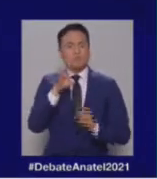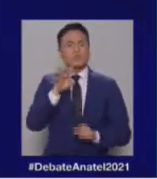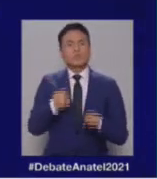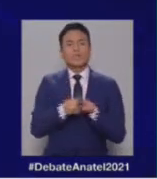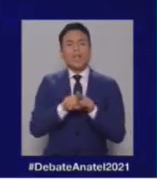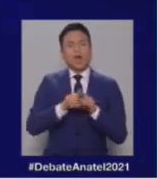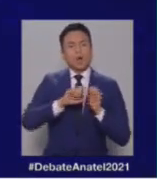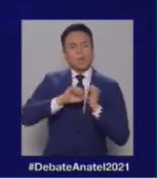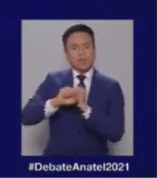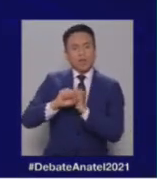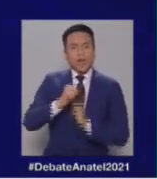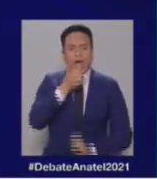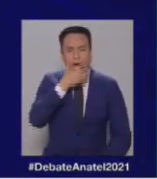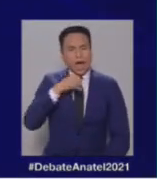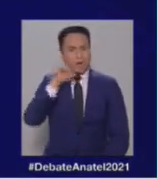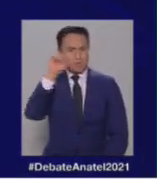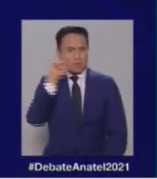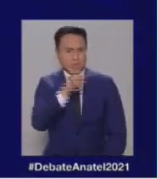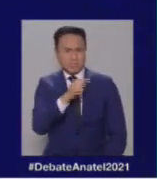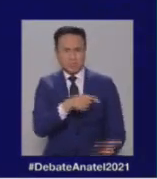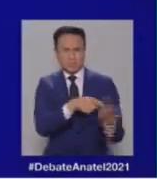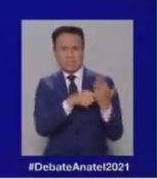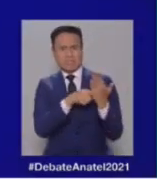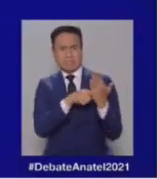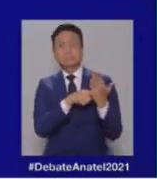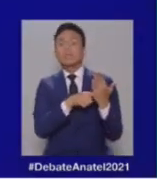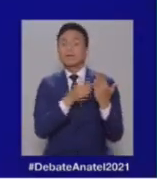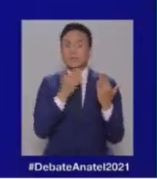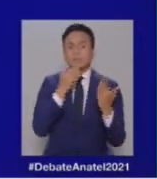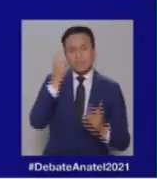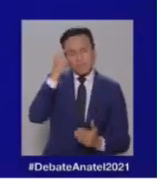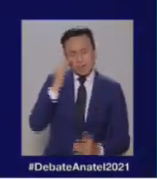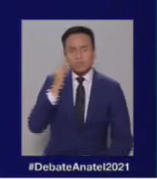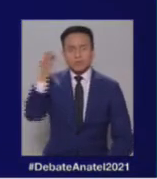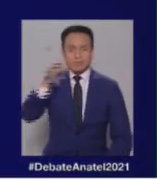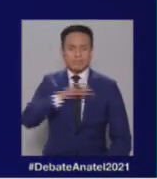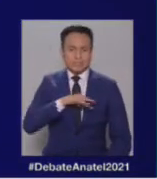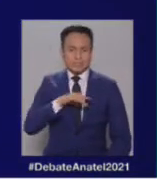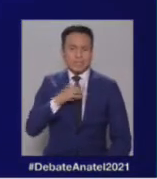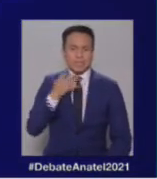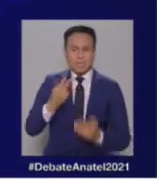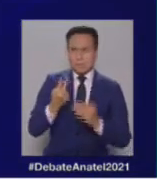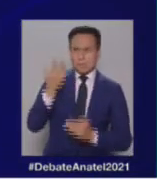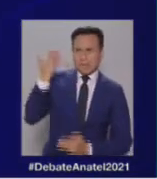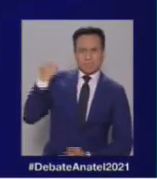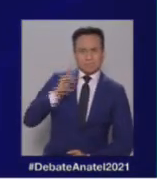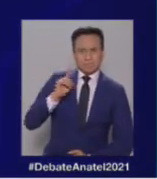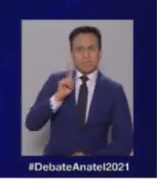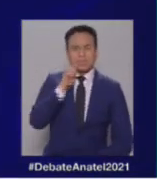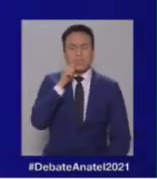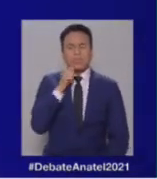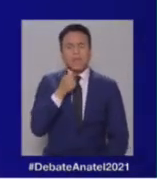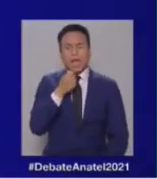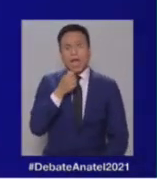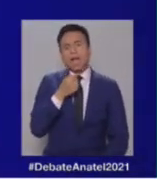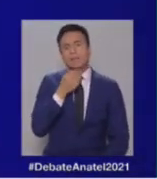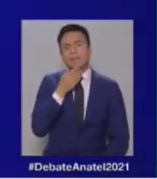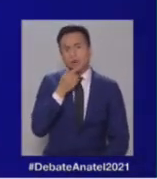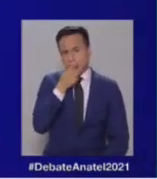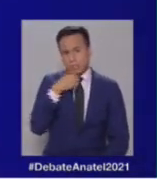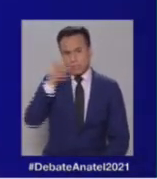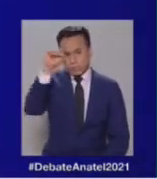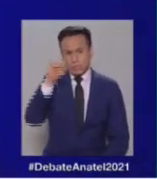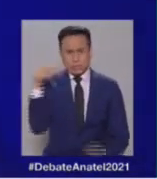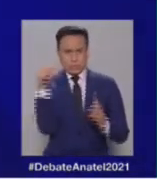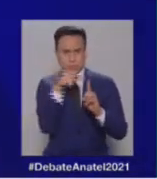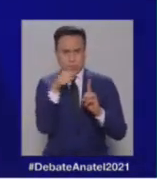perdido durante las últimas semanas, en una candidatura que por momentos se vio desfondada. De mucha gente que quiero mucho y me